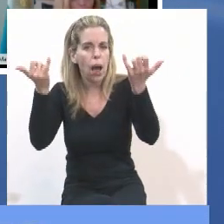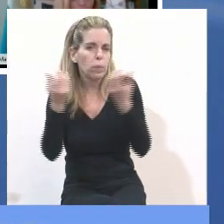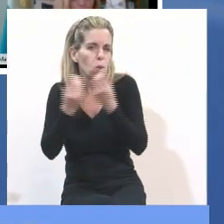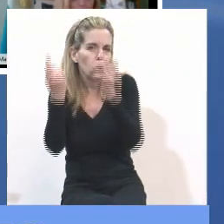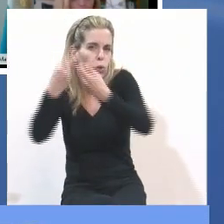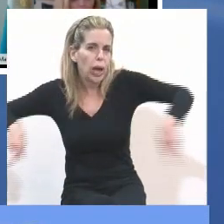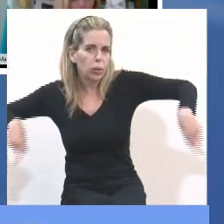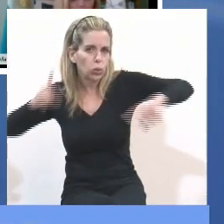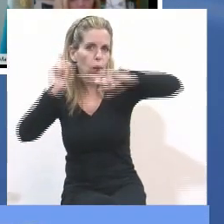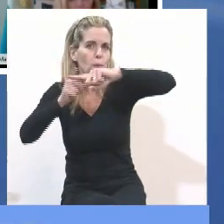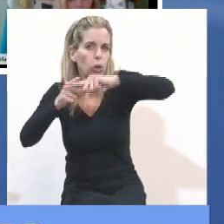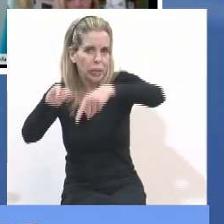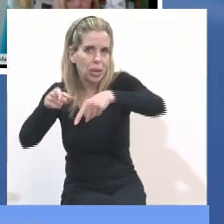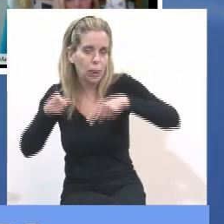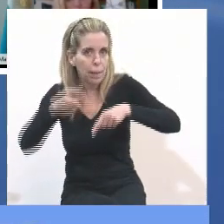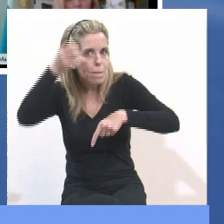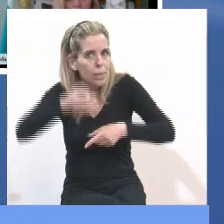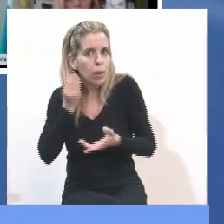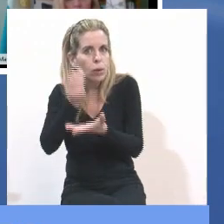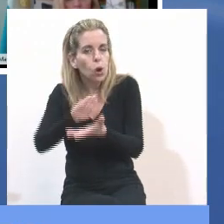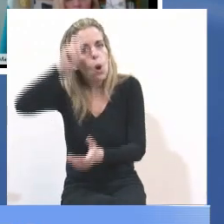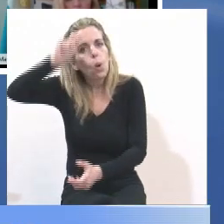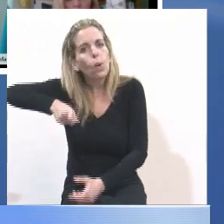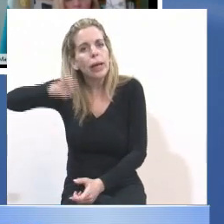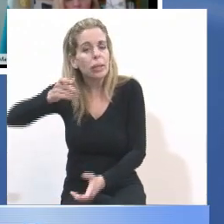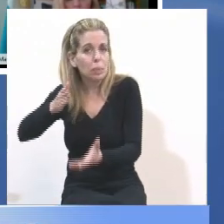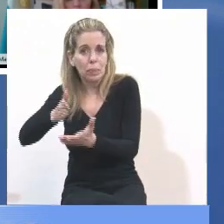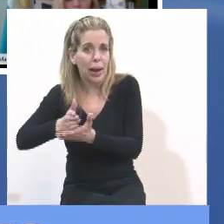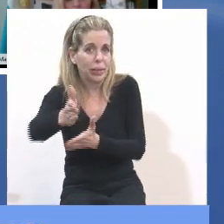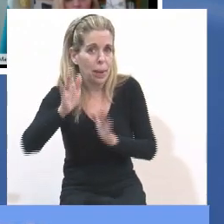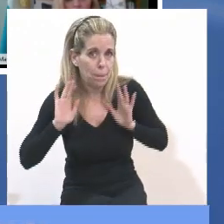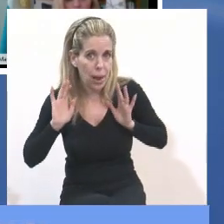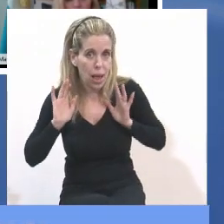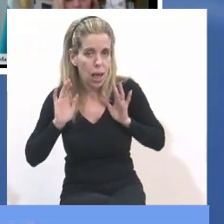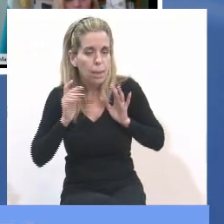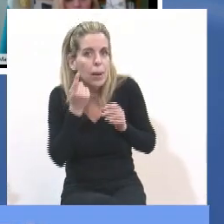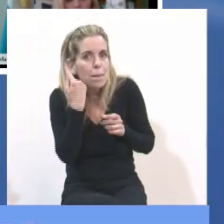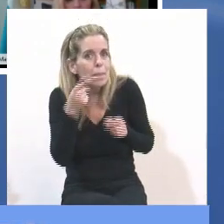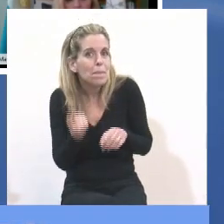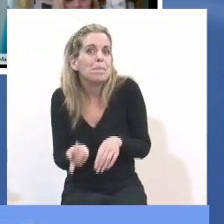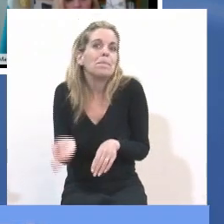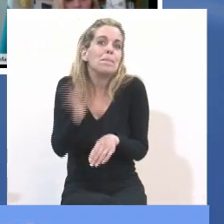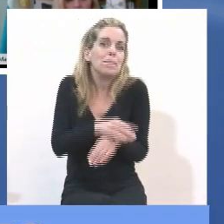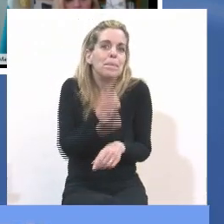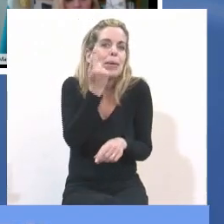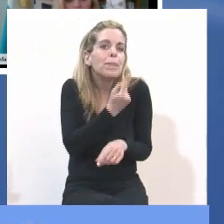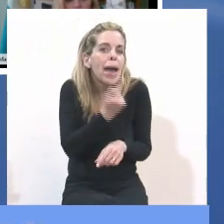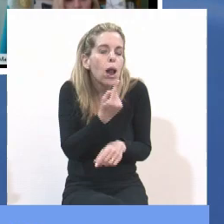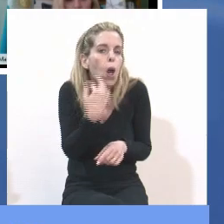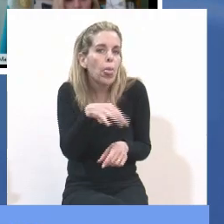es vitalicia, para que permanezcan en sus cargos, tienen que tener un origen muy, muy contundente. Y